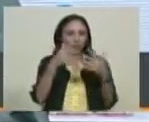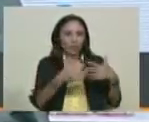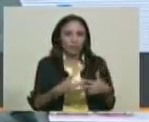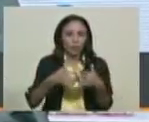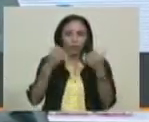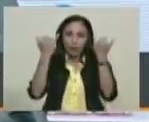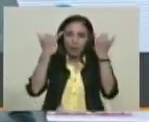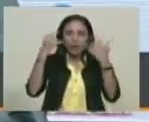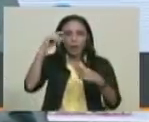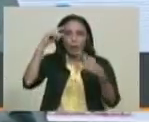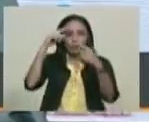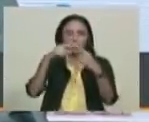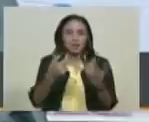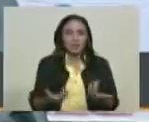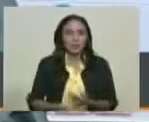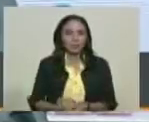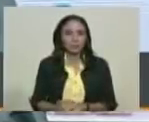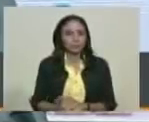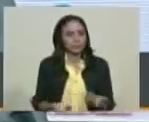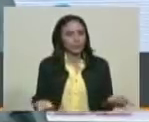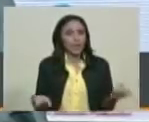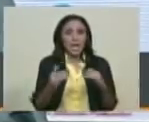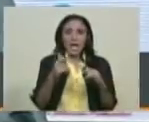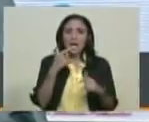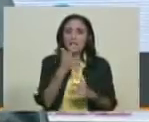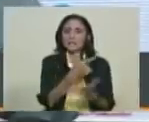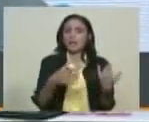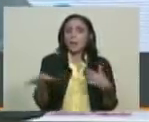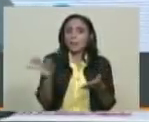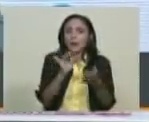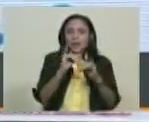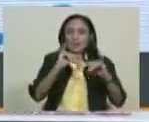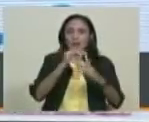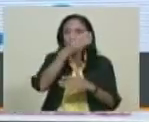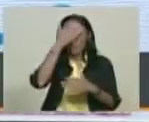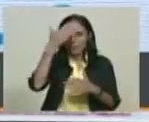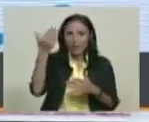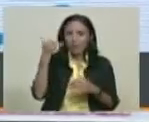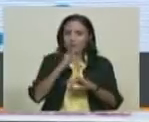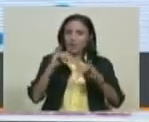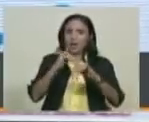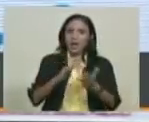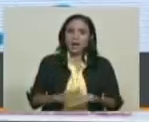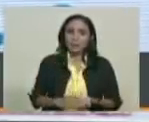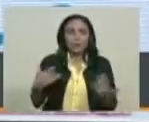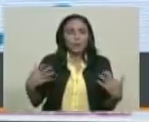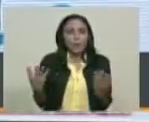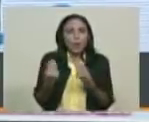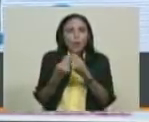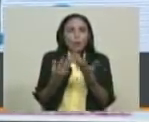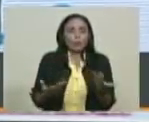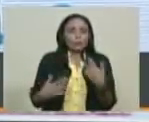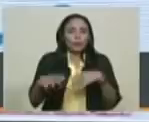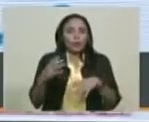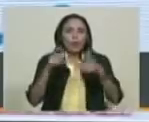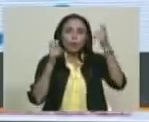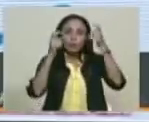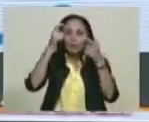Y hablar, no, llegó el momento de pasar la página. Llegó el momento de abrazarnos, los chavistas y los